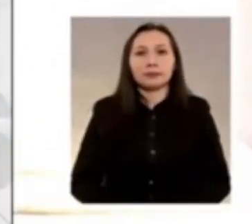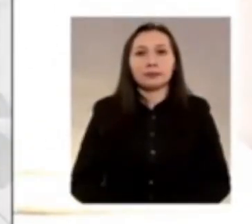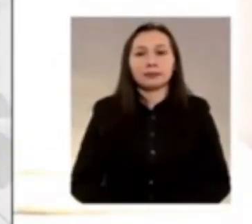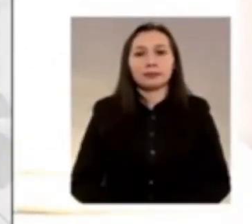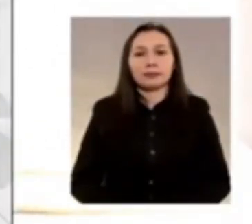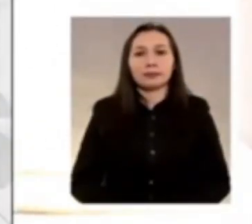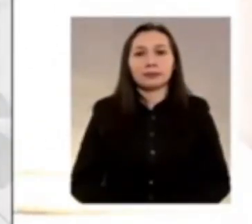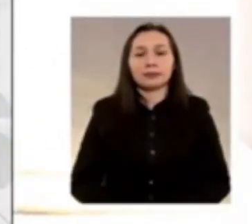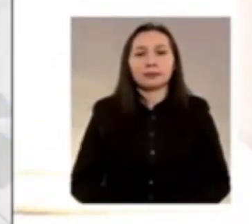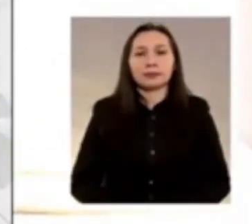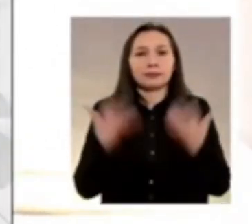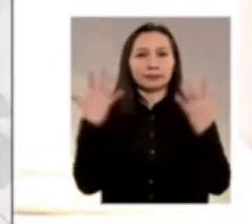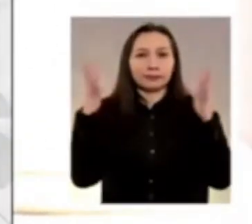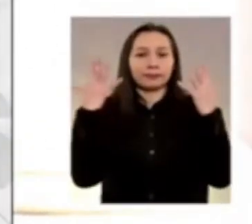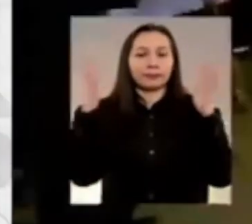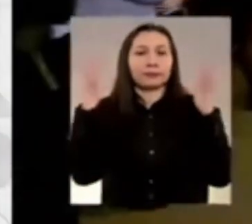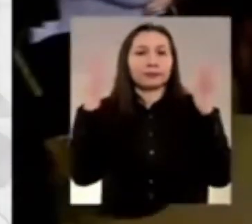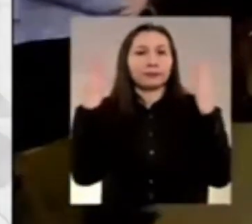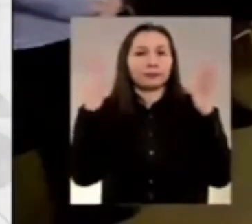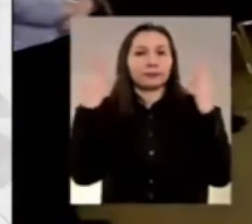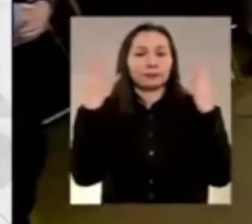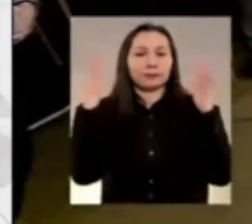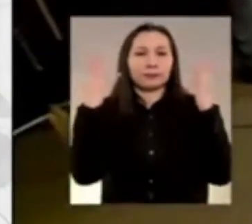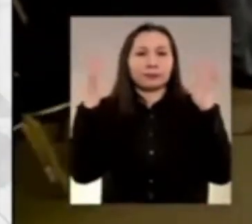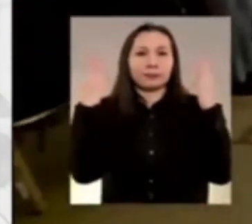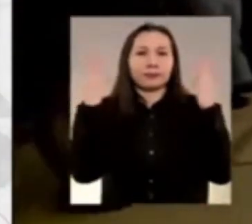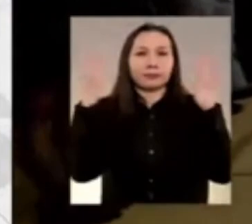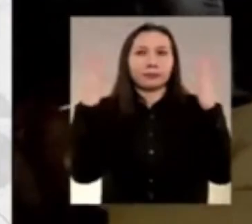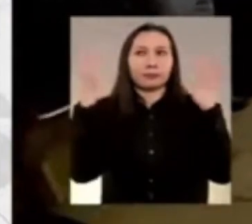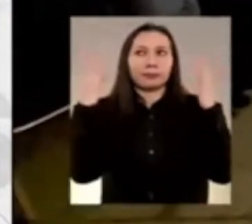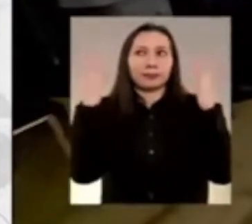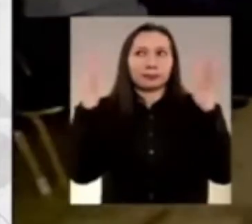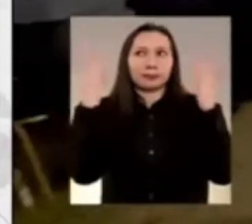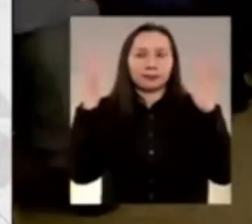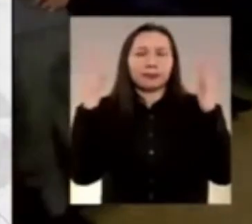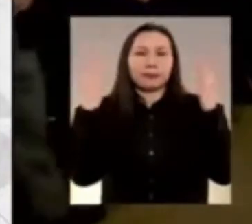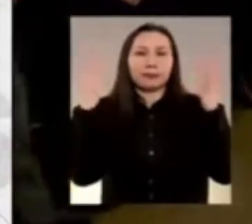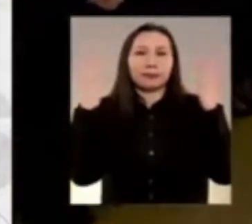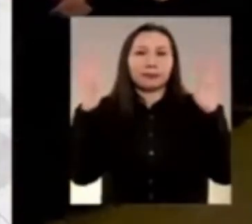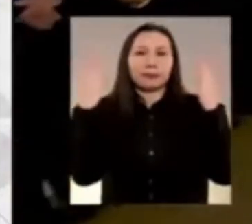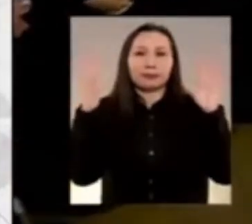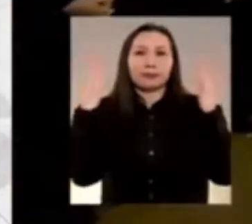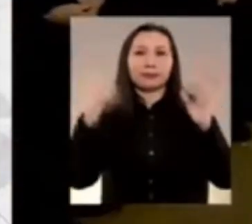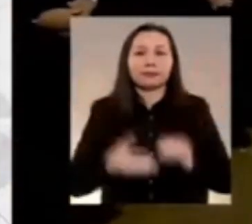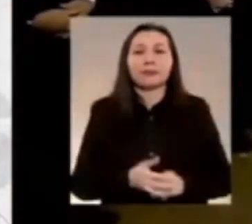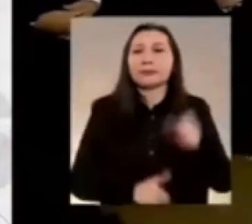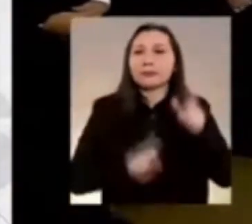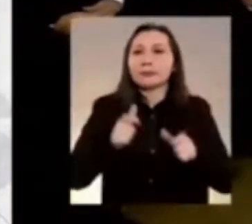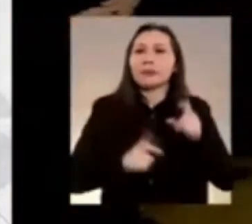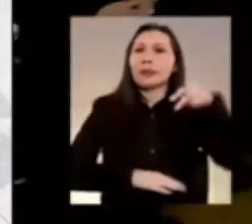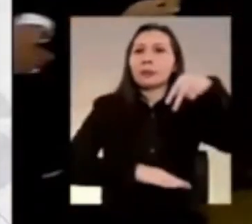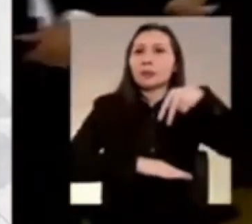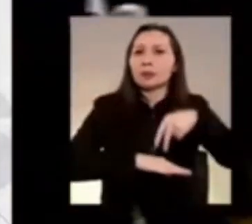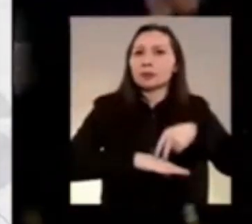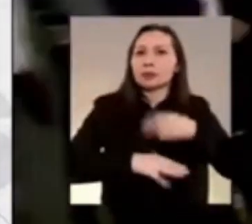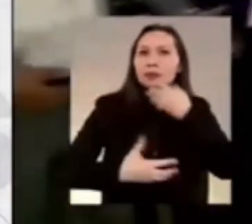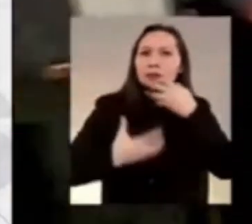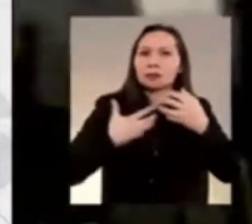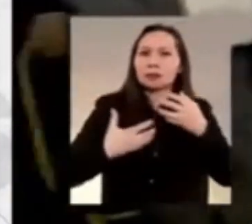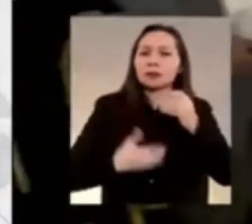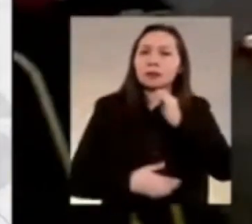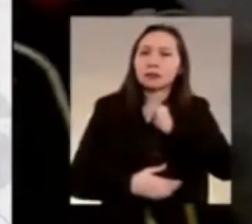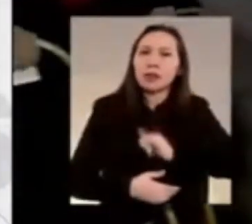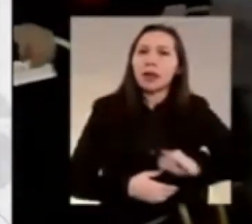nombre y apellido, no tiene rostro, y que pues se ponen ahí a ser parte de ese golpeteo. En la imagen